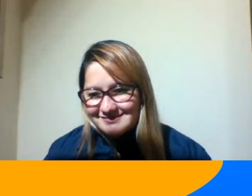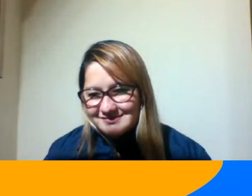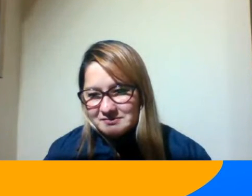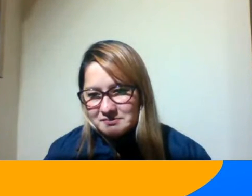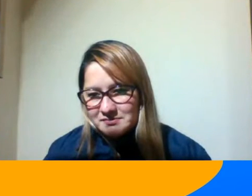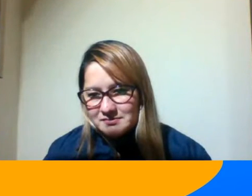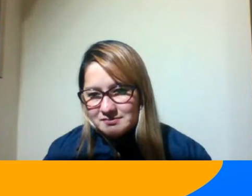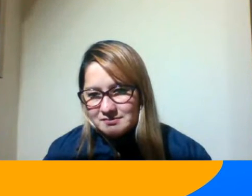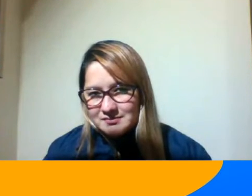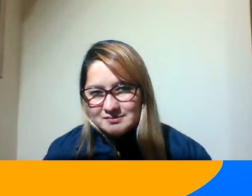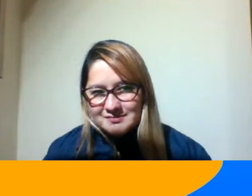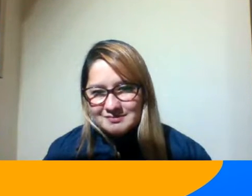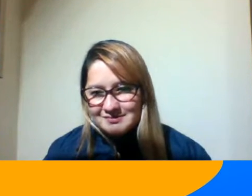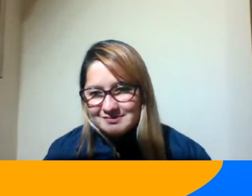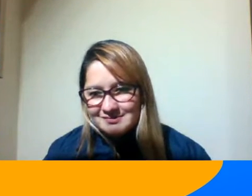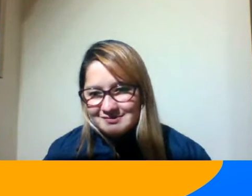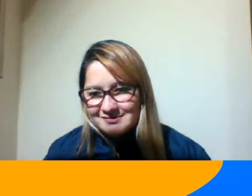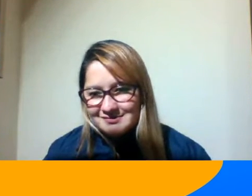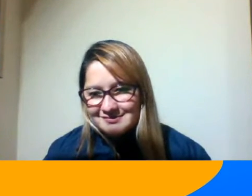atención. Yo